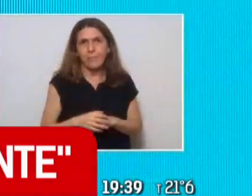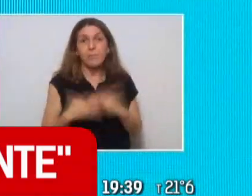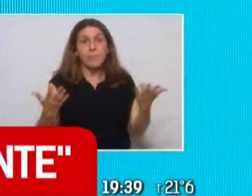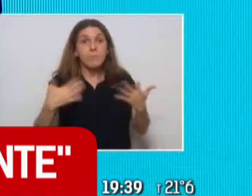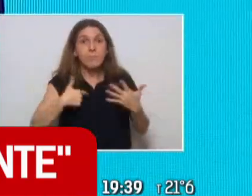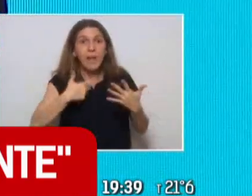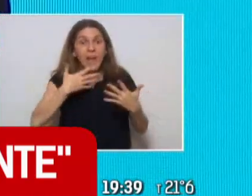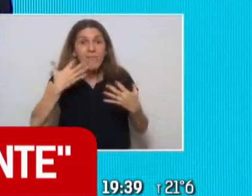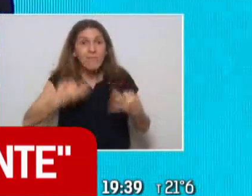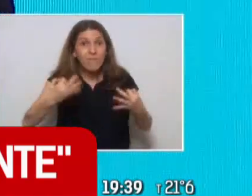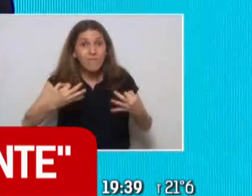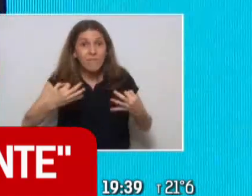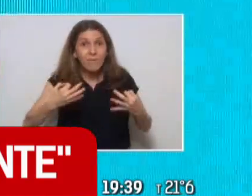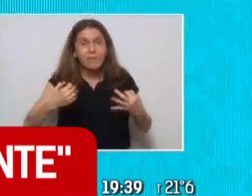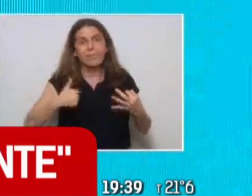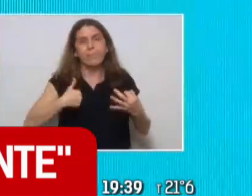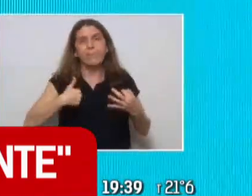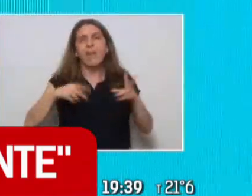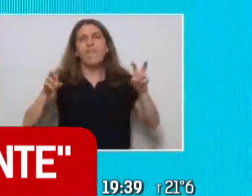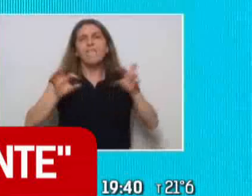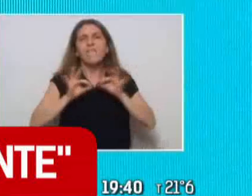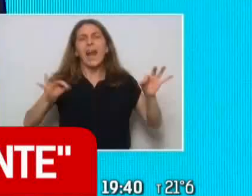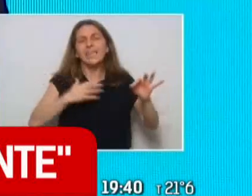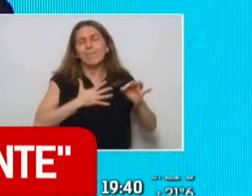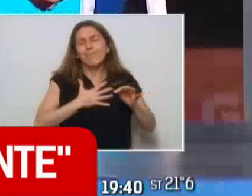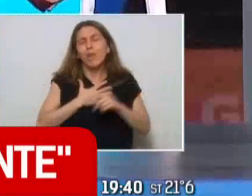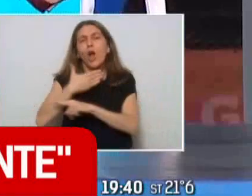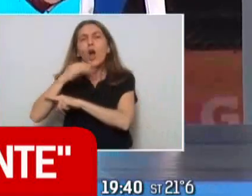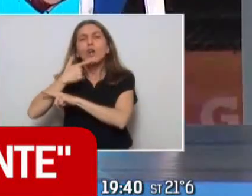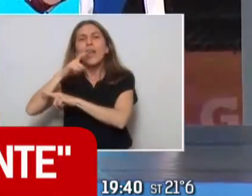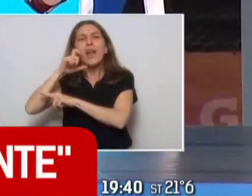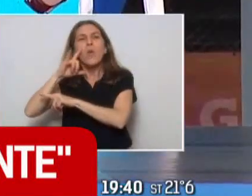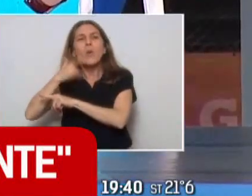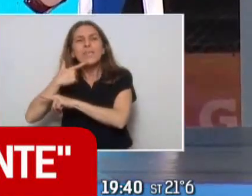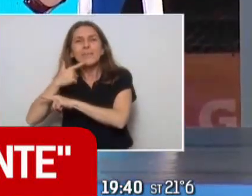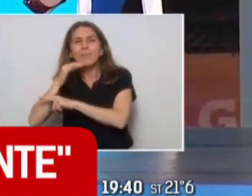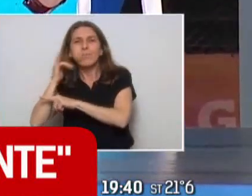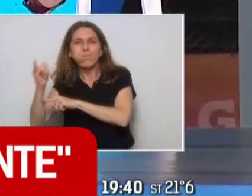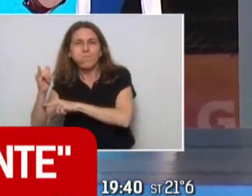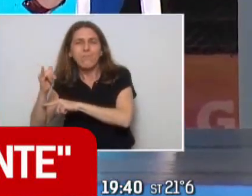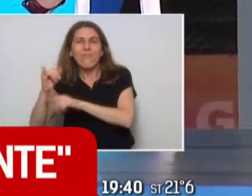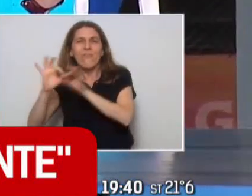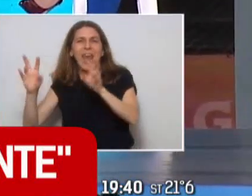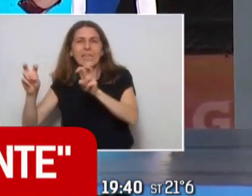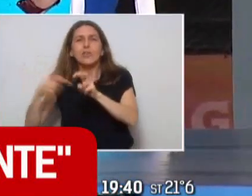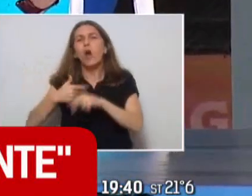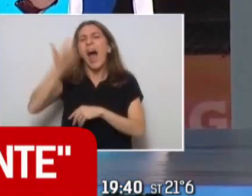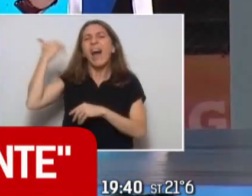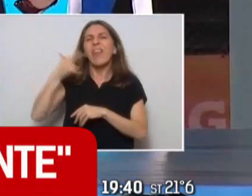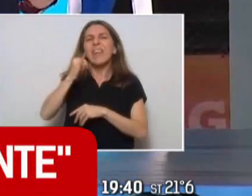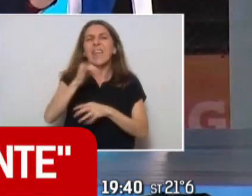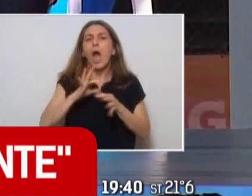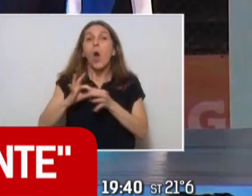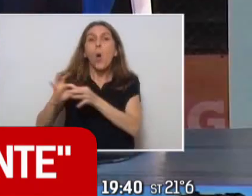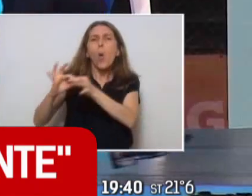En verdad, era una frase muy sentida de José Luis, pero yo decía en aquel entonces, la unidad